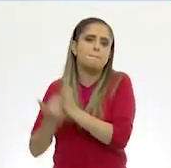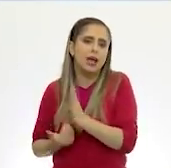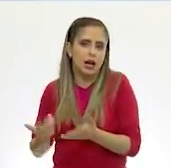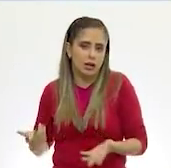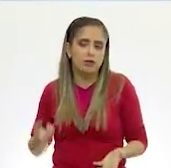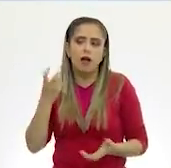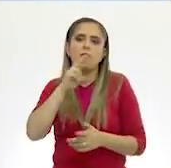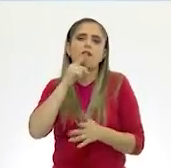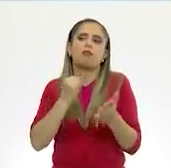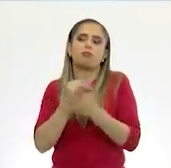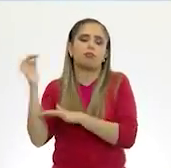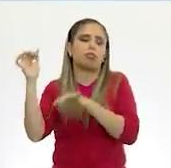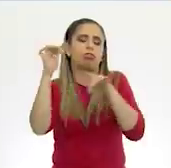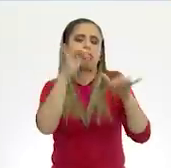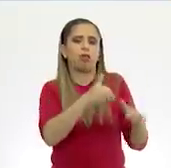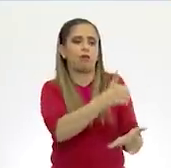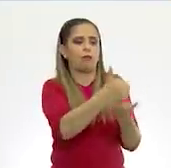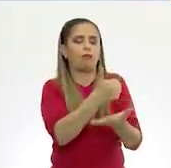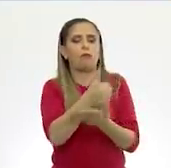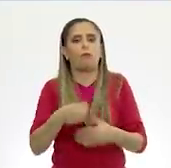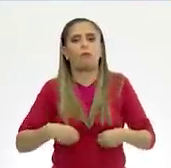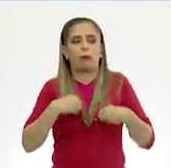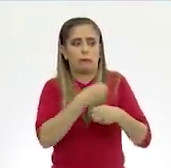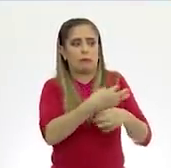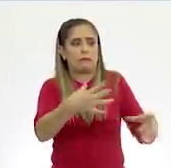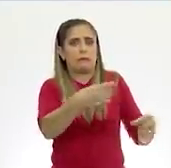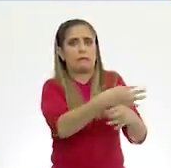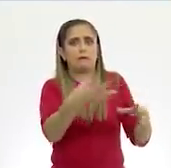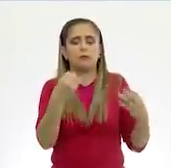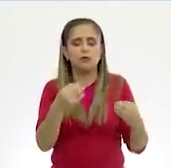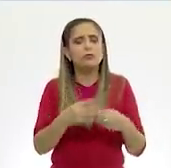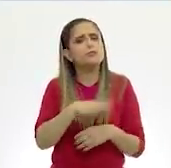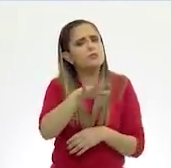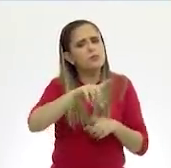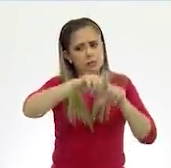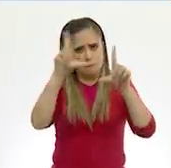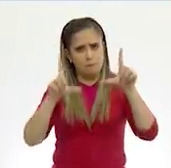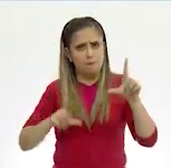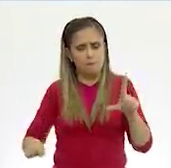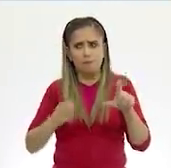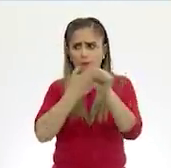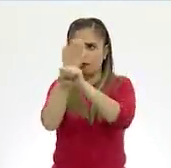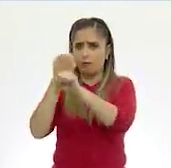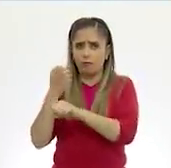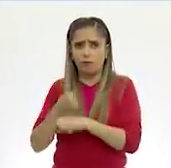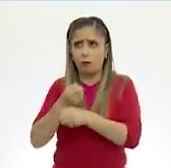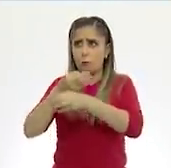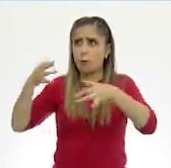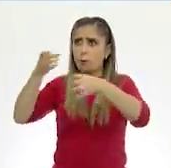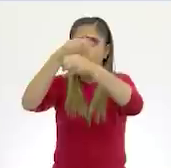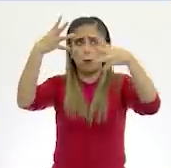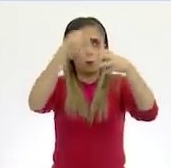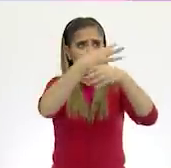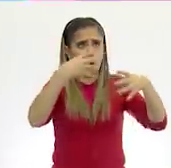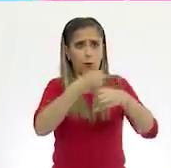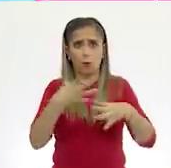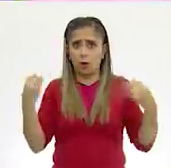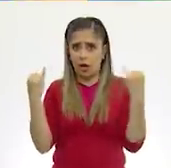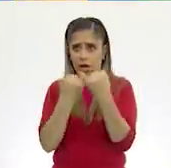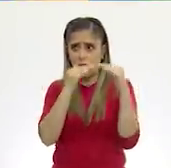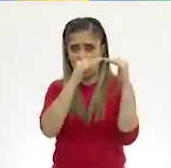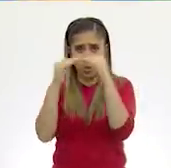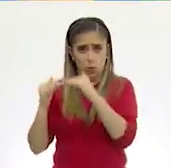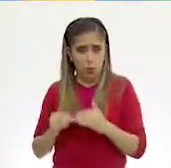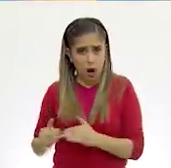una pregunta. ¿La población se distribuye por igual en el territorio nacional? ¿No, verdad? Mira,